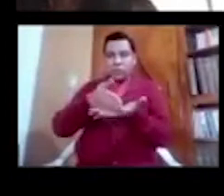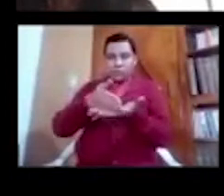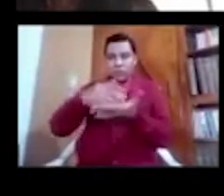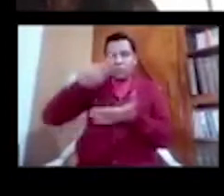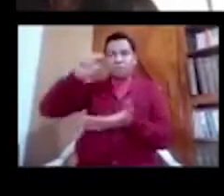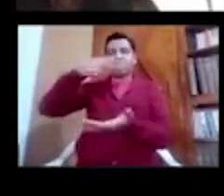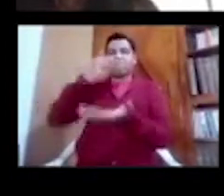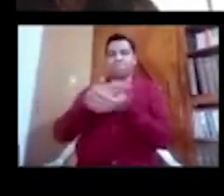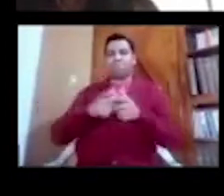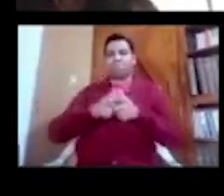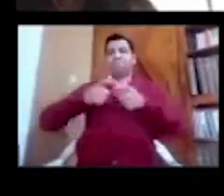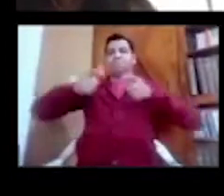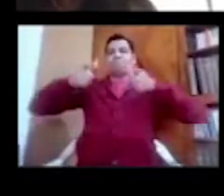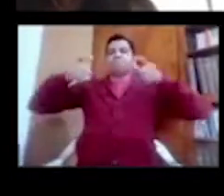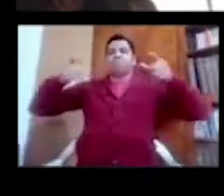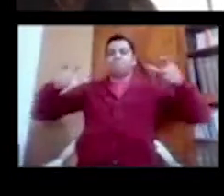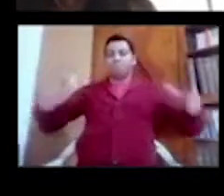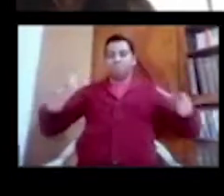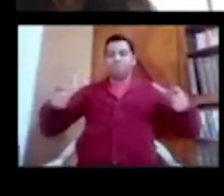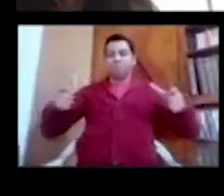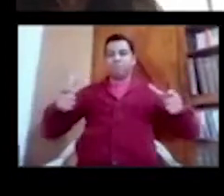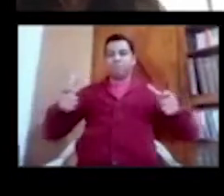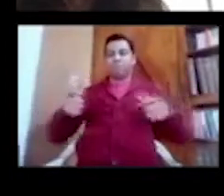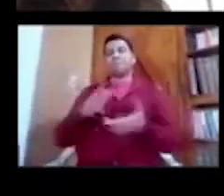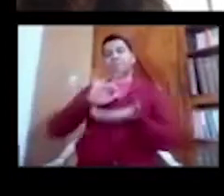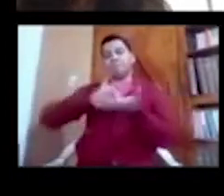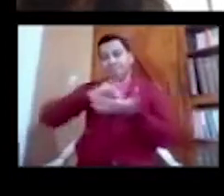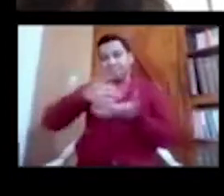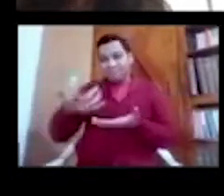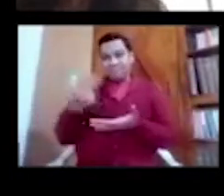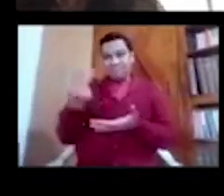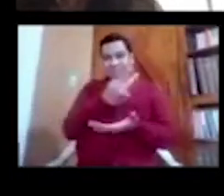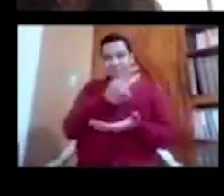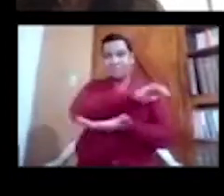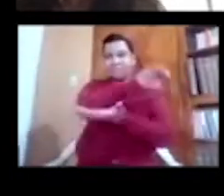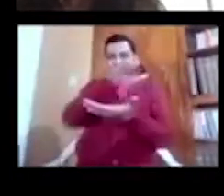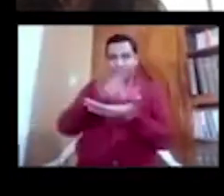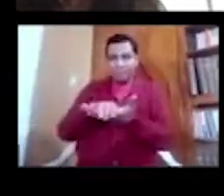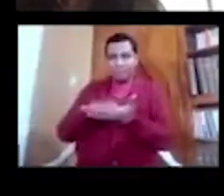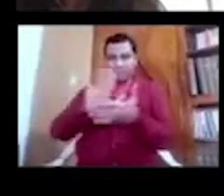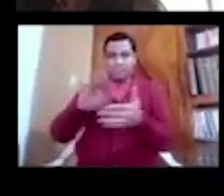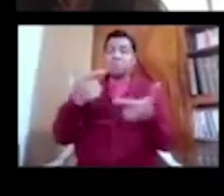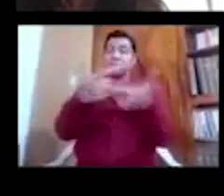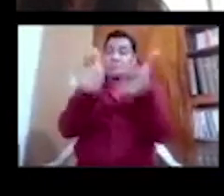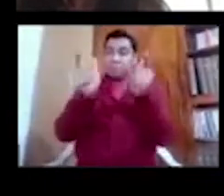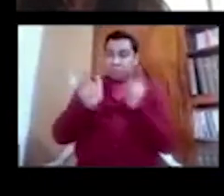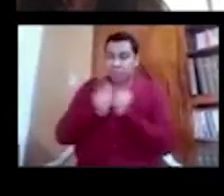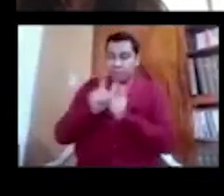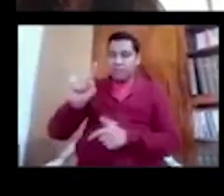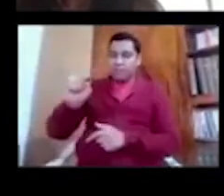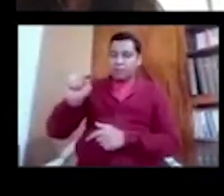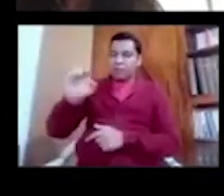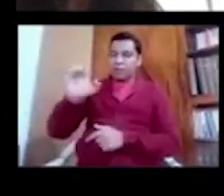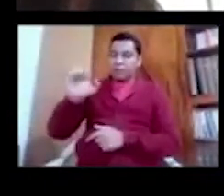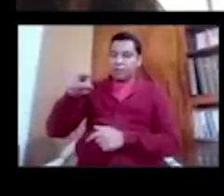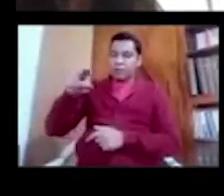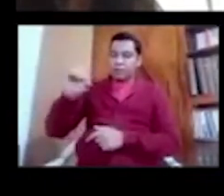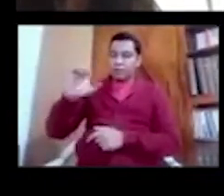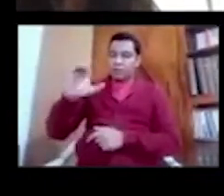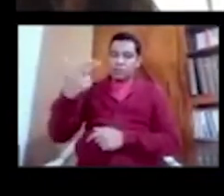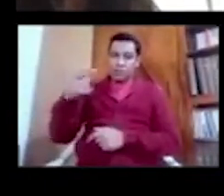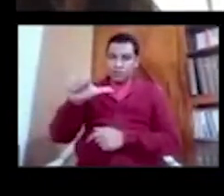llamamos Mesoamérica. En este sentido, los tenochcas decidieron aliarse con un